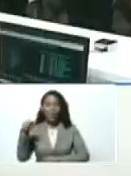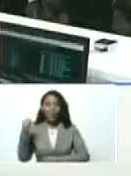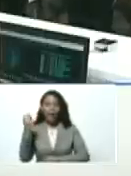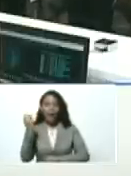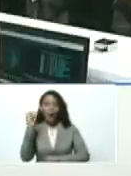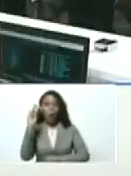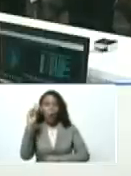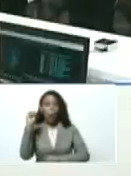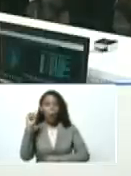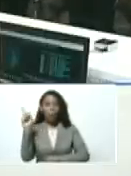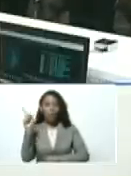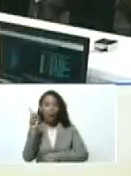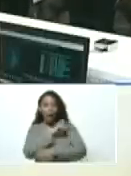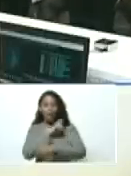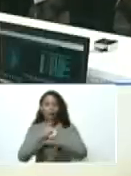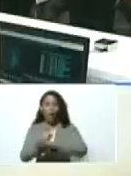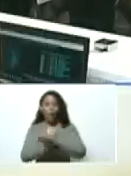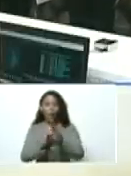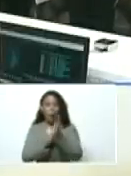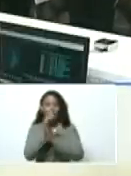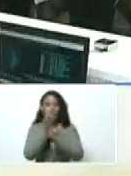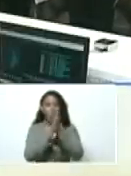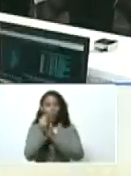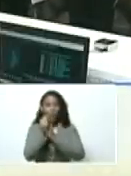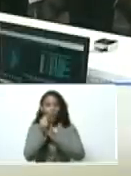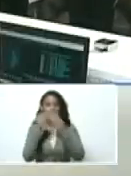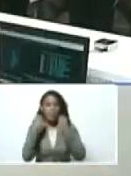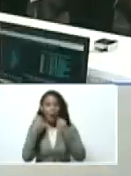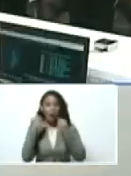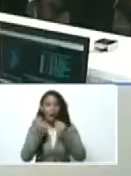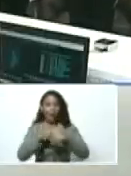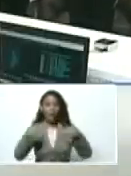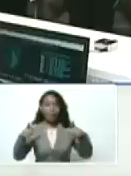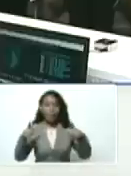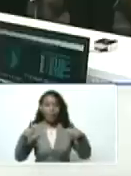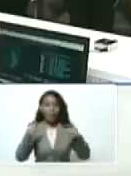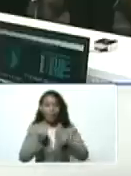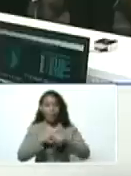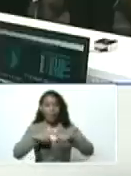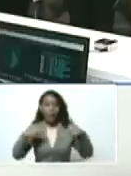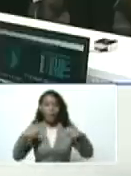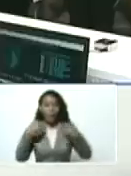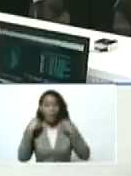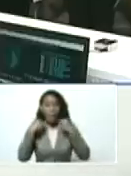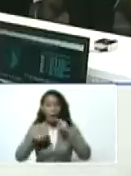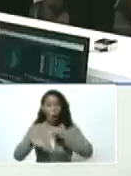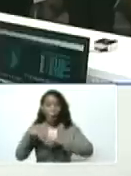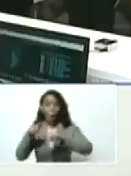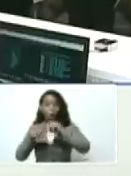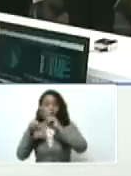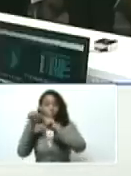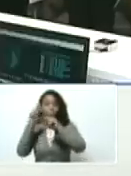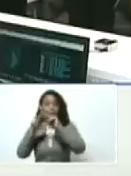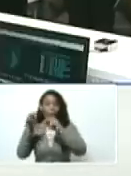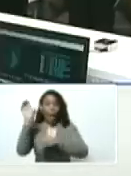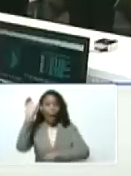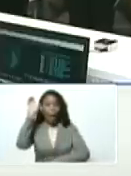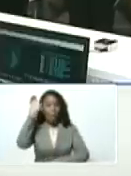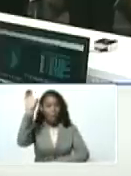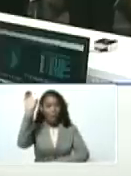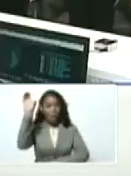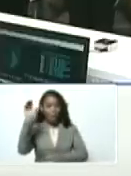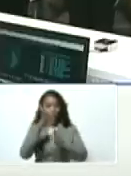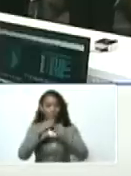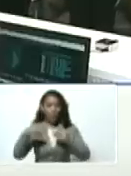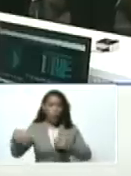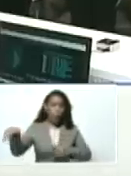Emprender para crecer. Crecer para construir la patria de